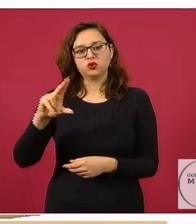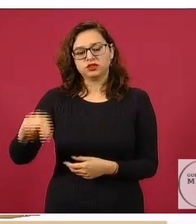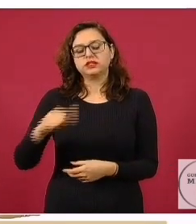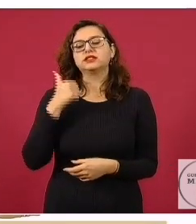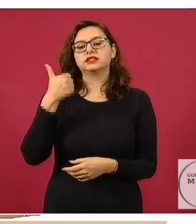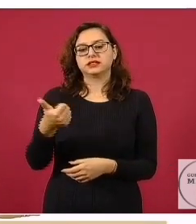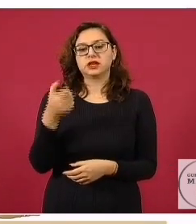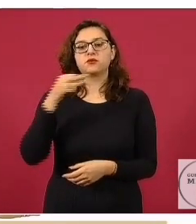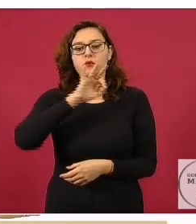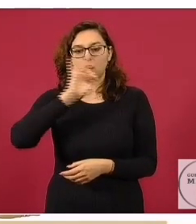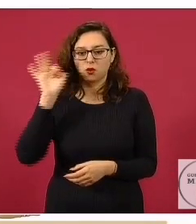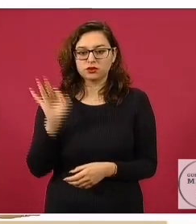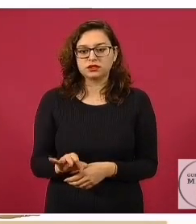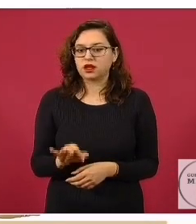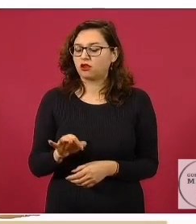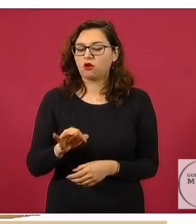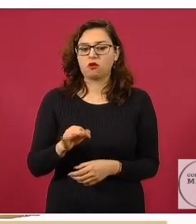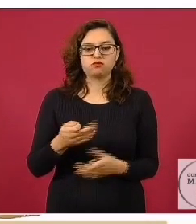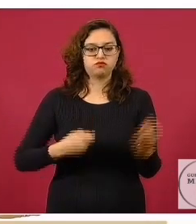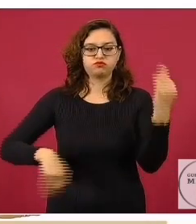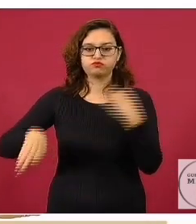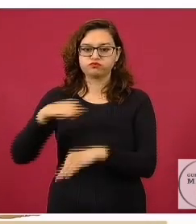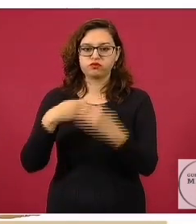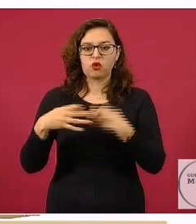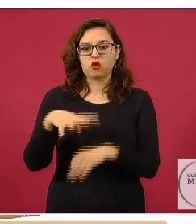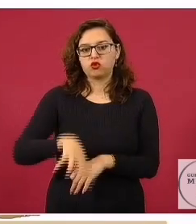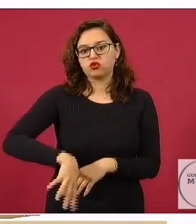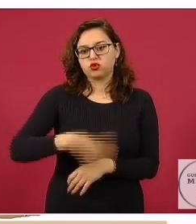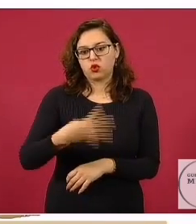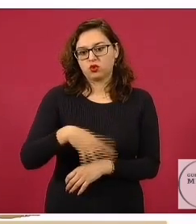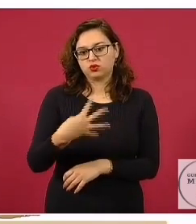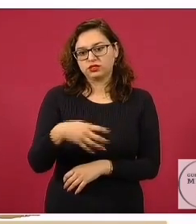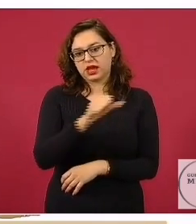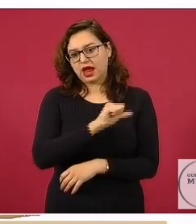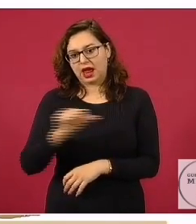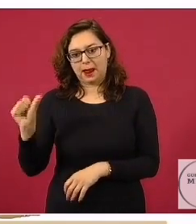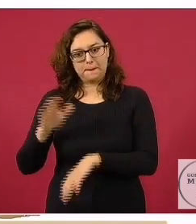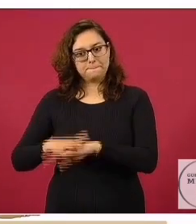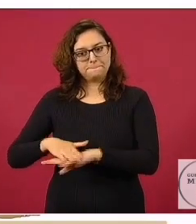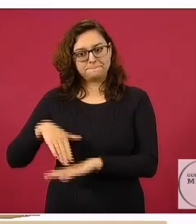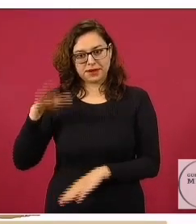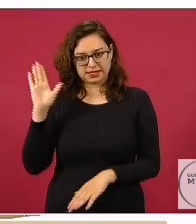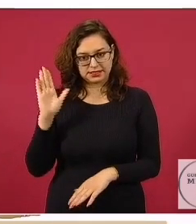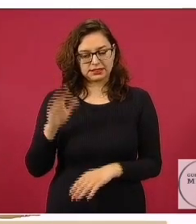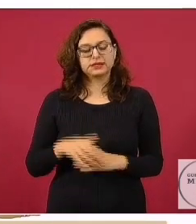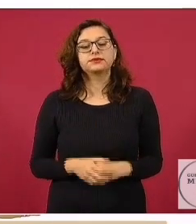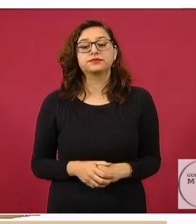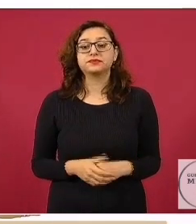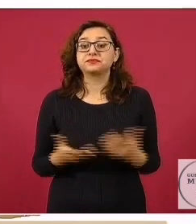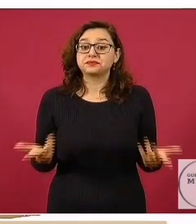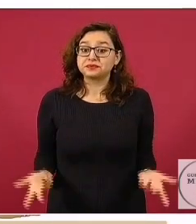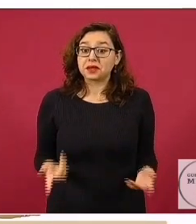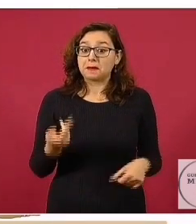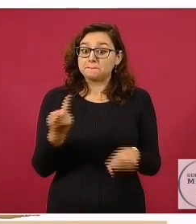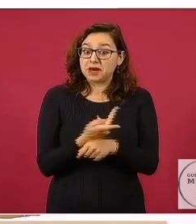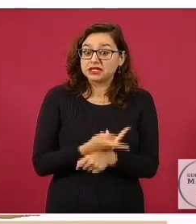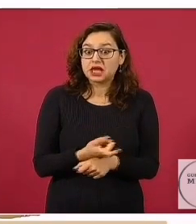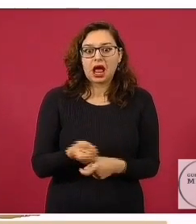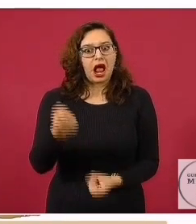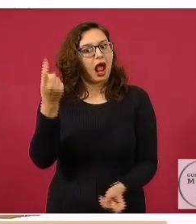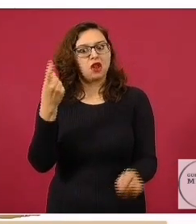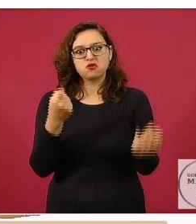consideramos a todos los que tienen 14 años o más. Enfatizamos esto porque parece que no ha quedado